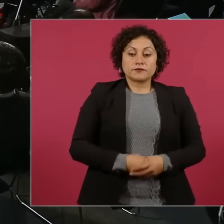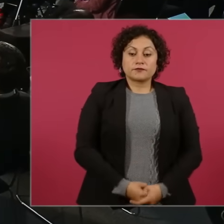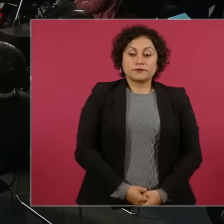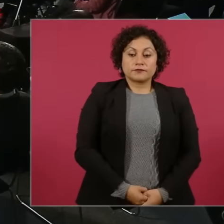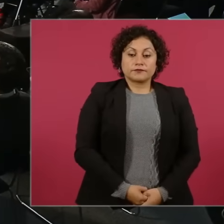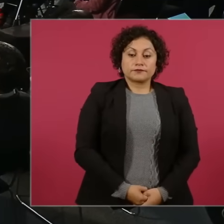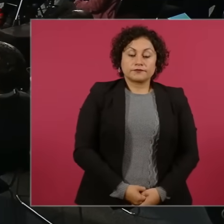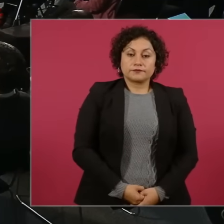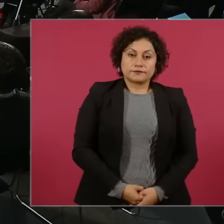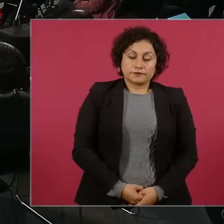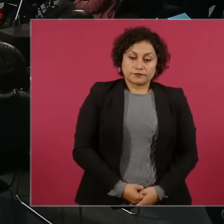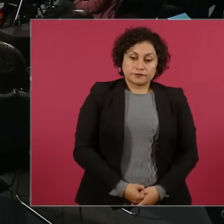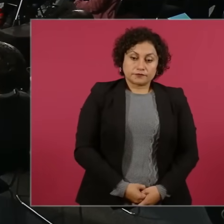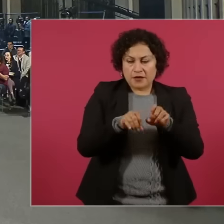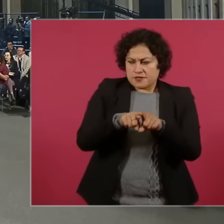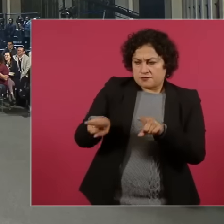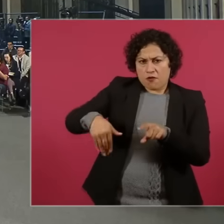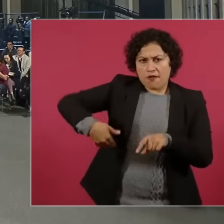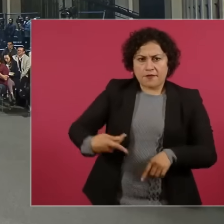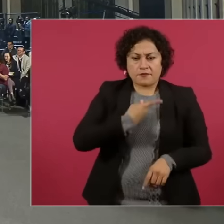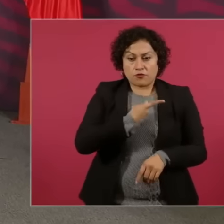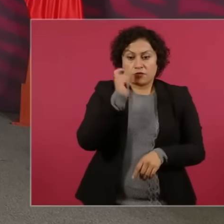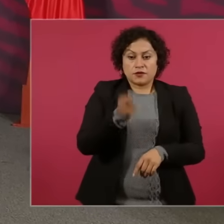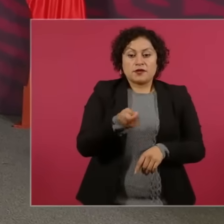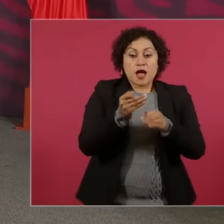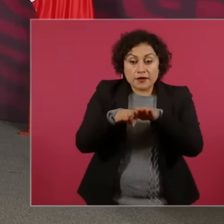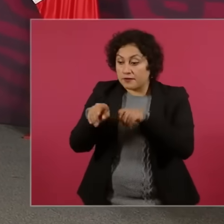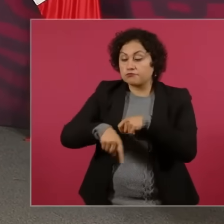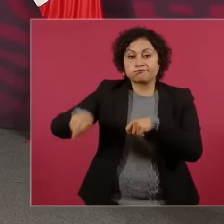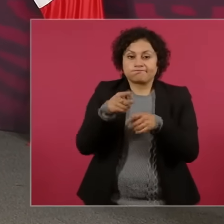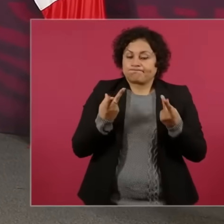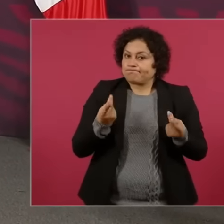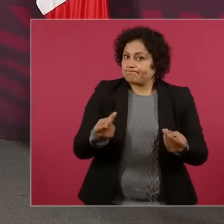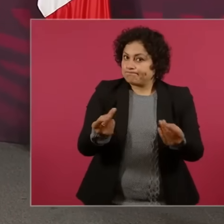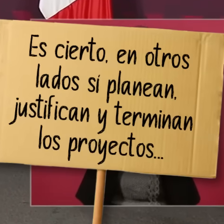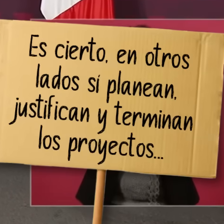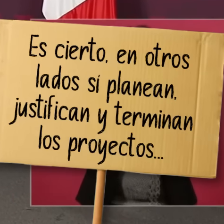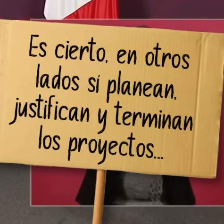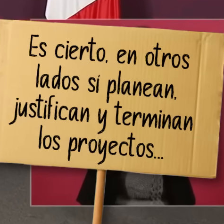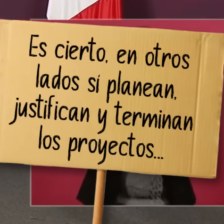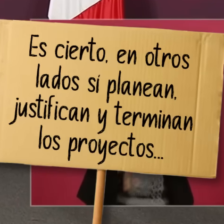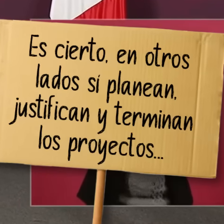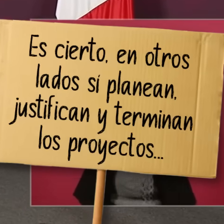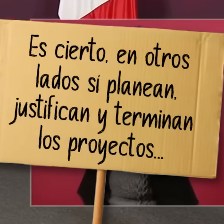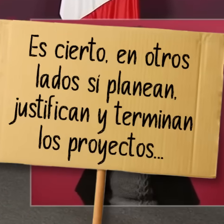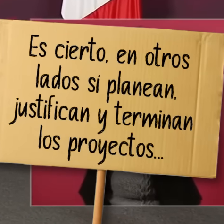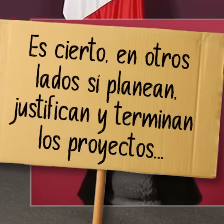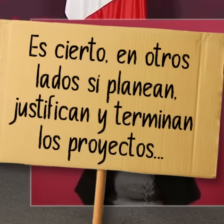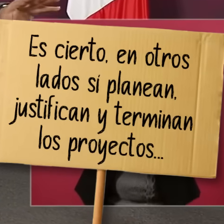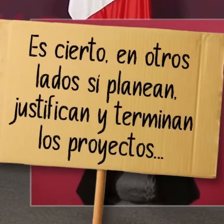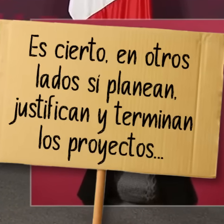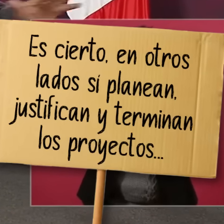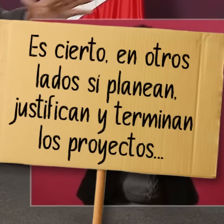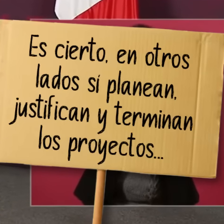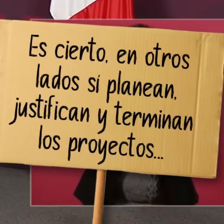Es un trabajo que se está haciendo en tiempo récord. No lo hacen en ningún lugar del mundo. En ningún lugar